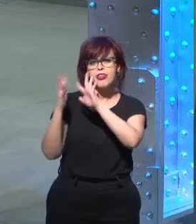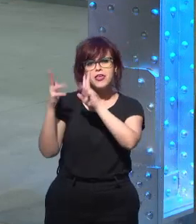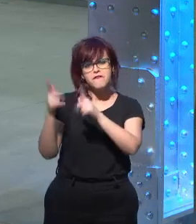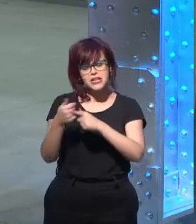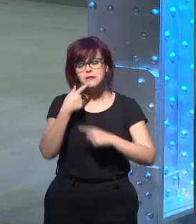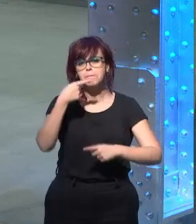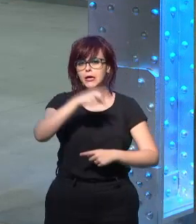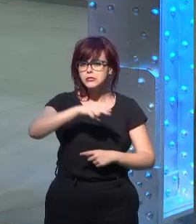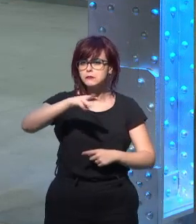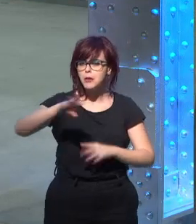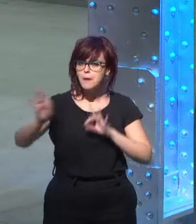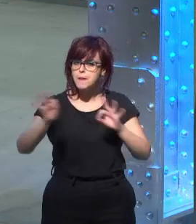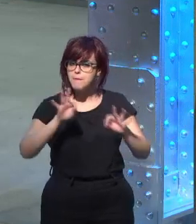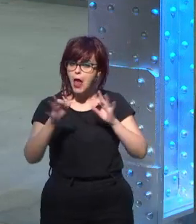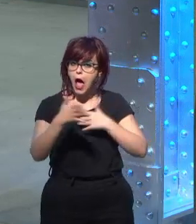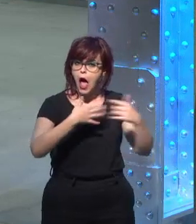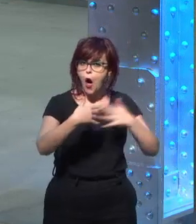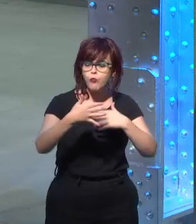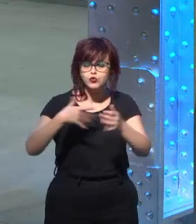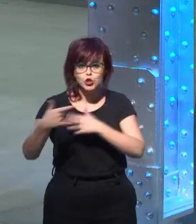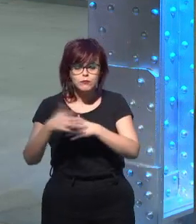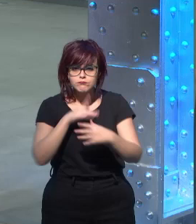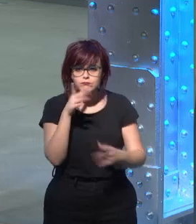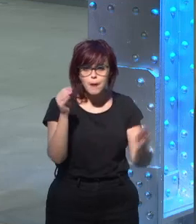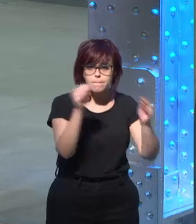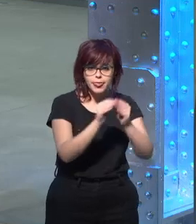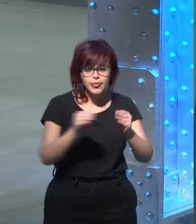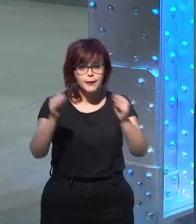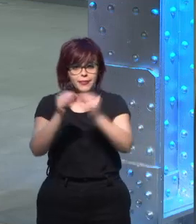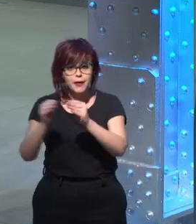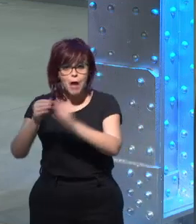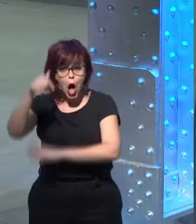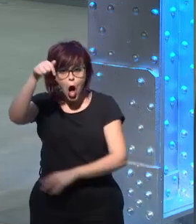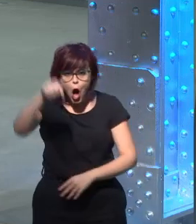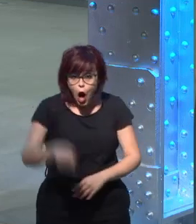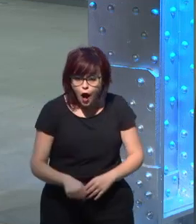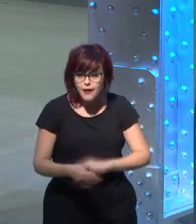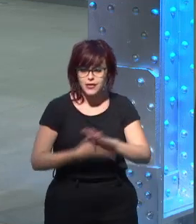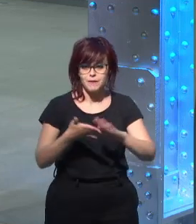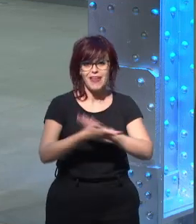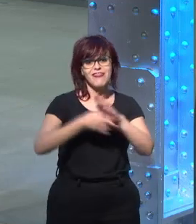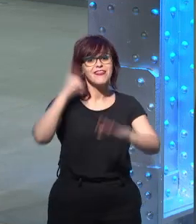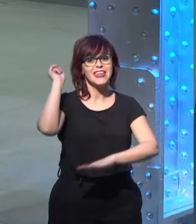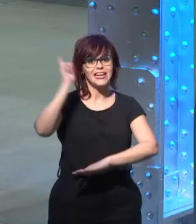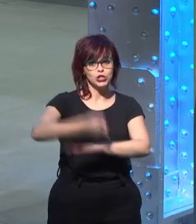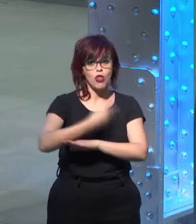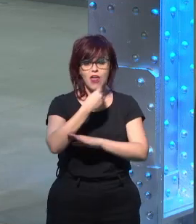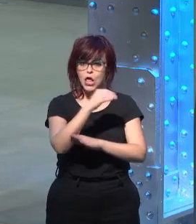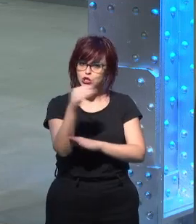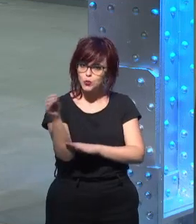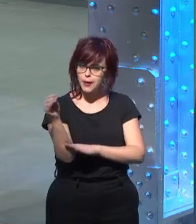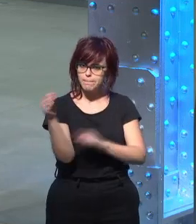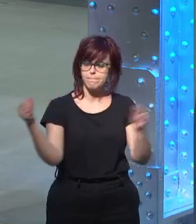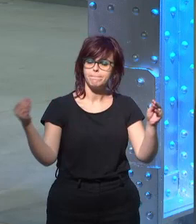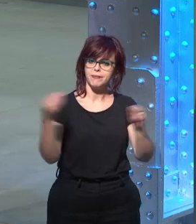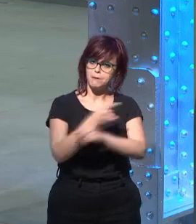varios meses de distintos autores, no coinciden las que ha dado exactamente el director del INJUVE,